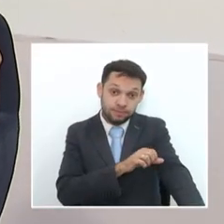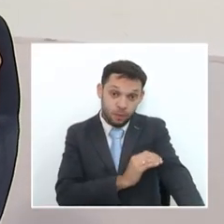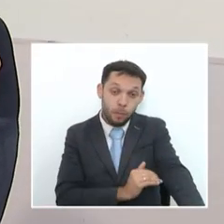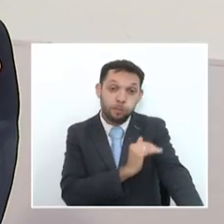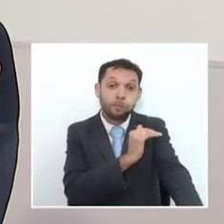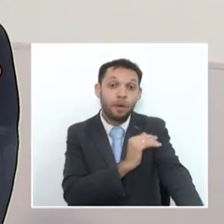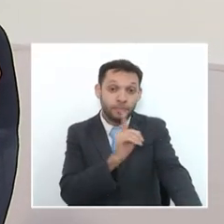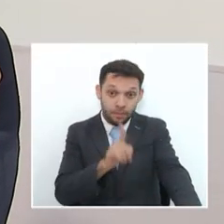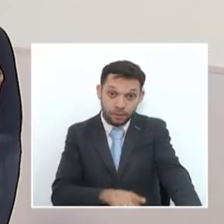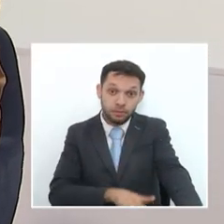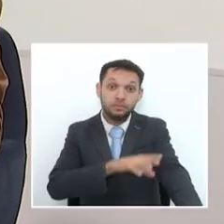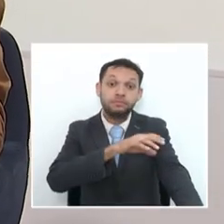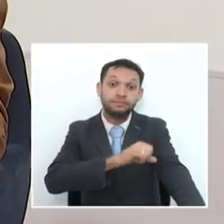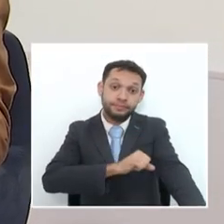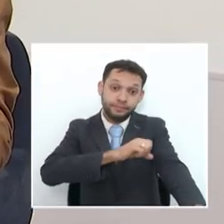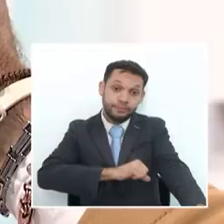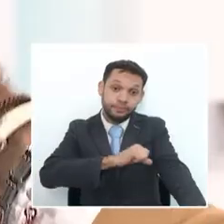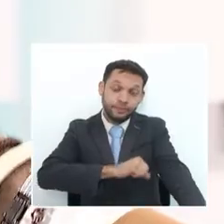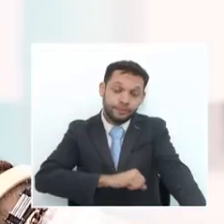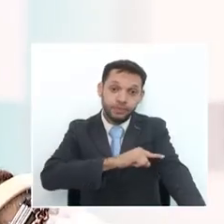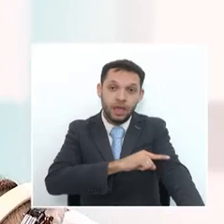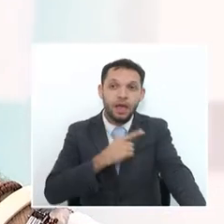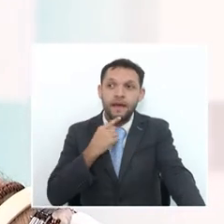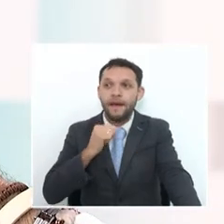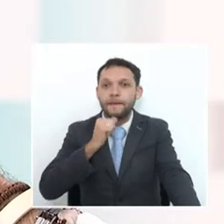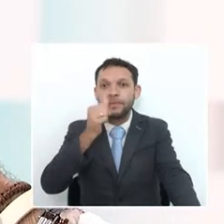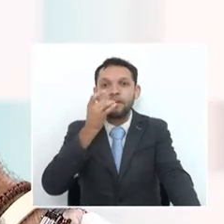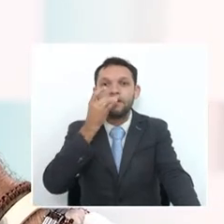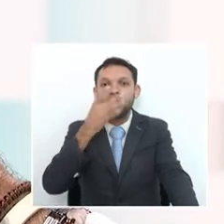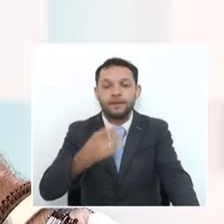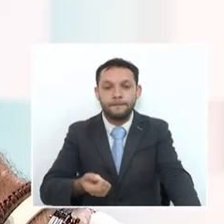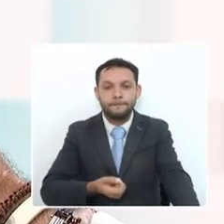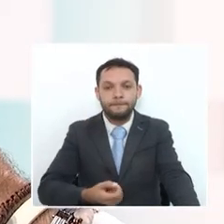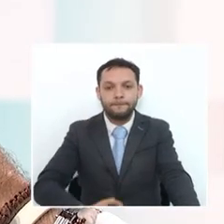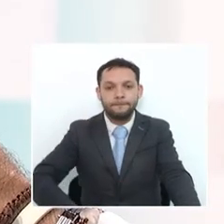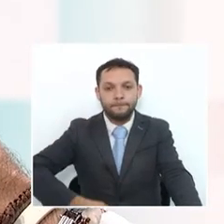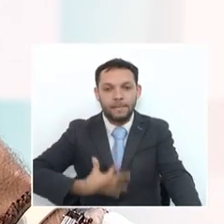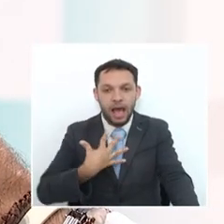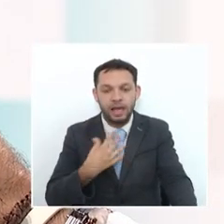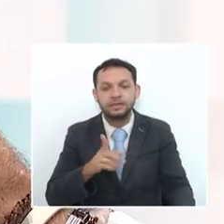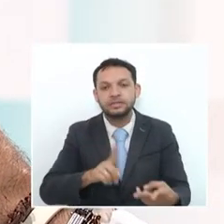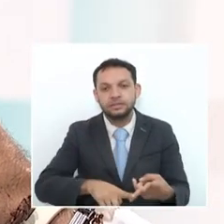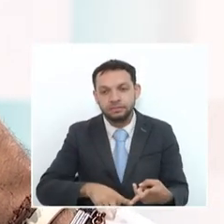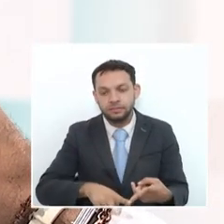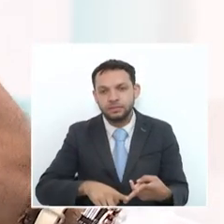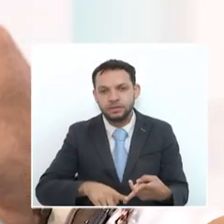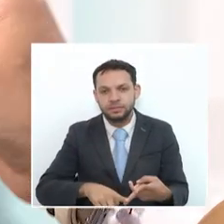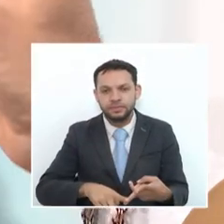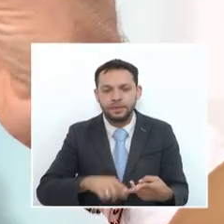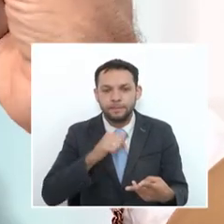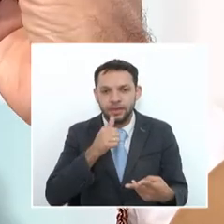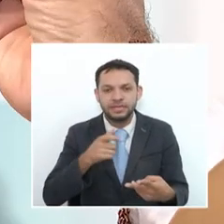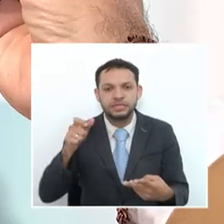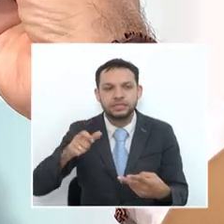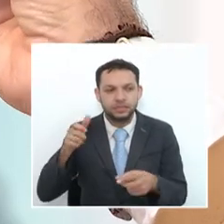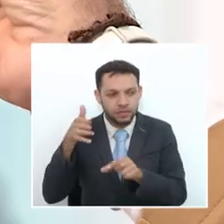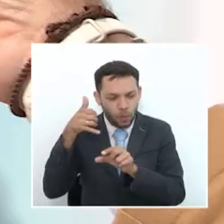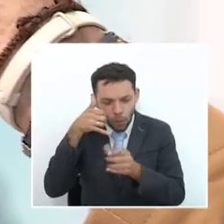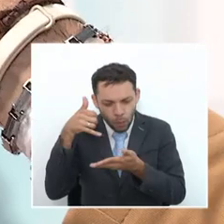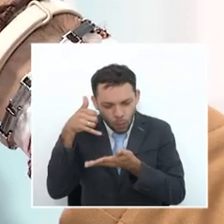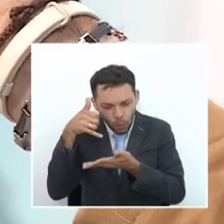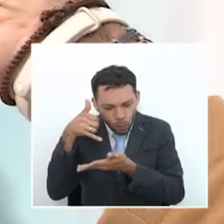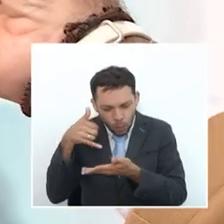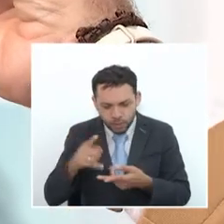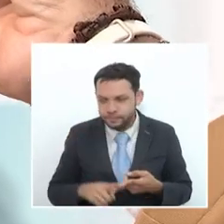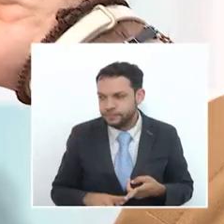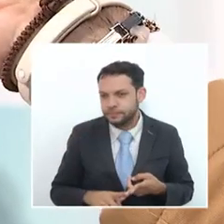eso. O los niños pueden tener procesos infecciosos virales que hay que descartar con pruebas de laboratorio.